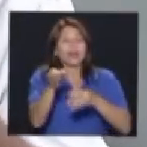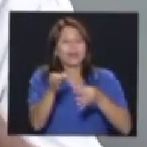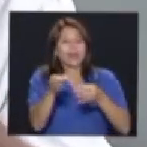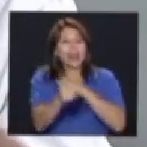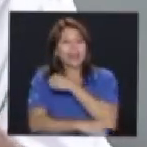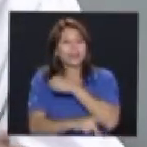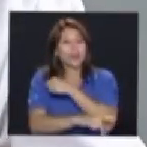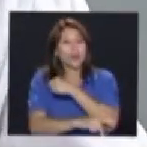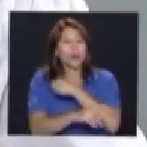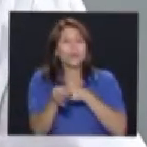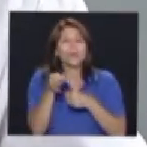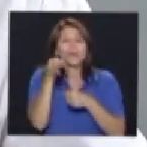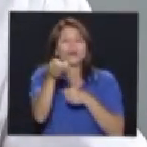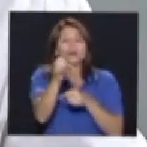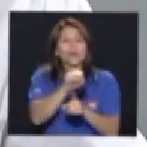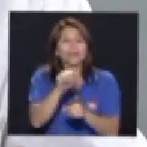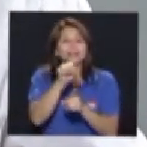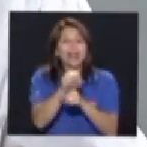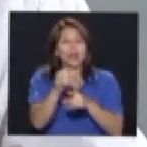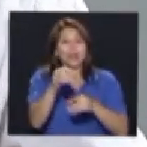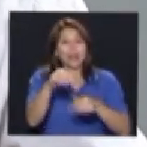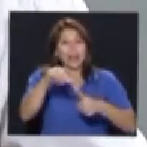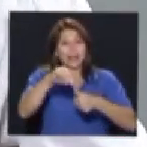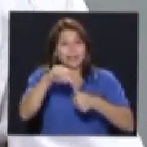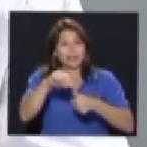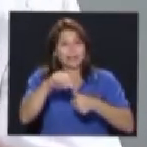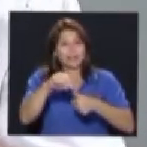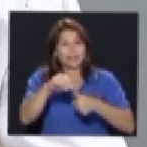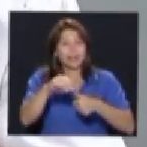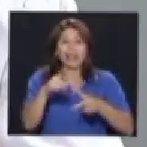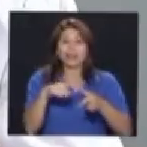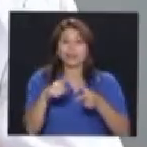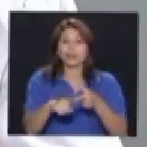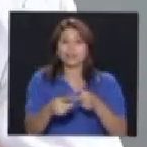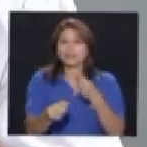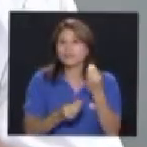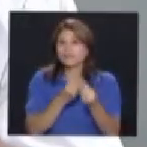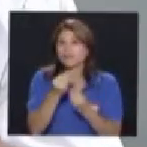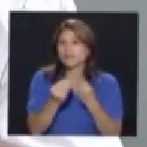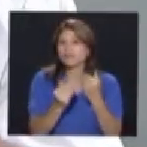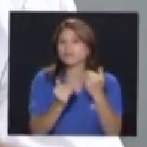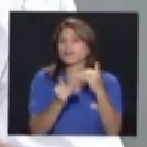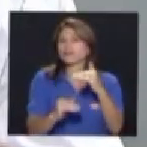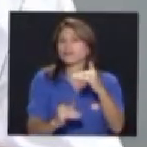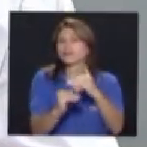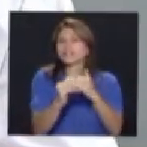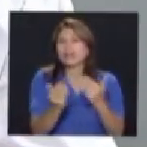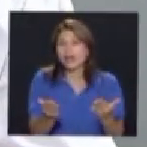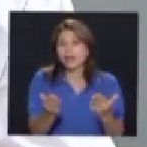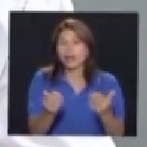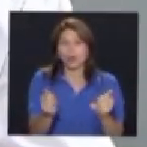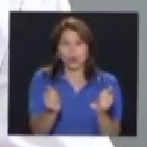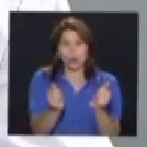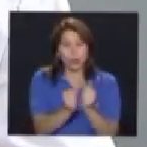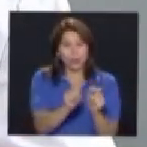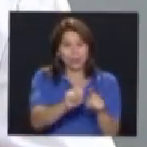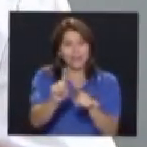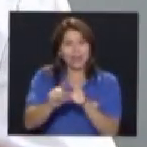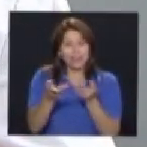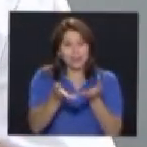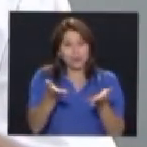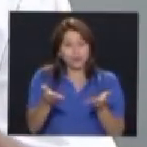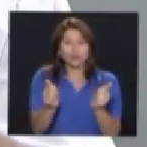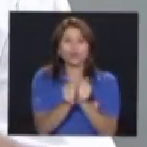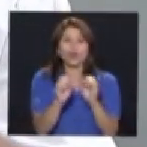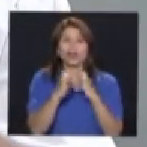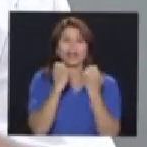de fertilización cruzada. Ahora, ¿hasta dónde llegar? Vea, con el marco de recursos, pero sobre todo con el equipo de trabajo y la conformación que tenemos,